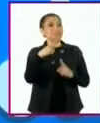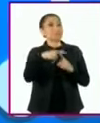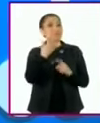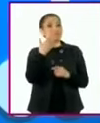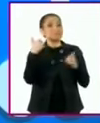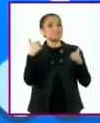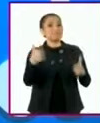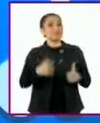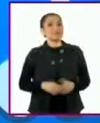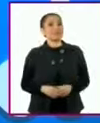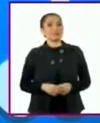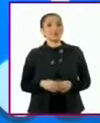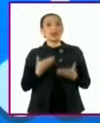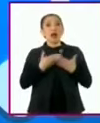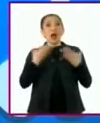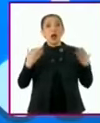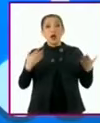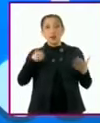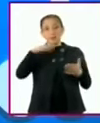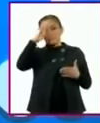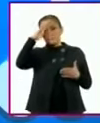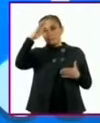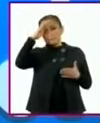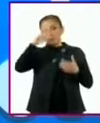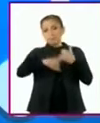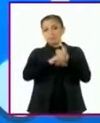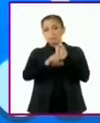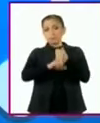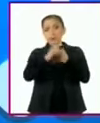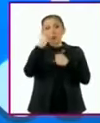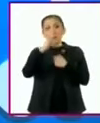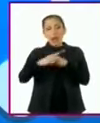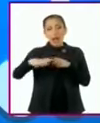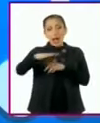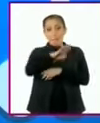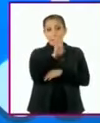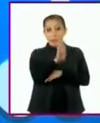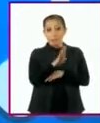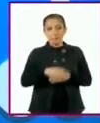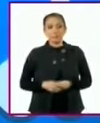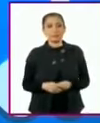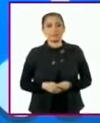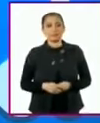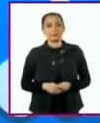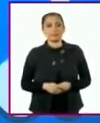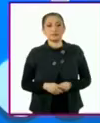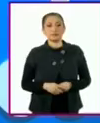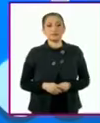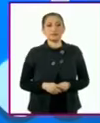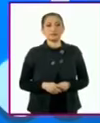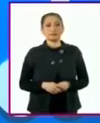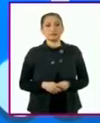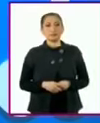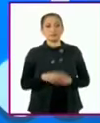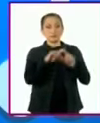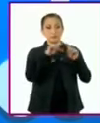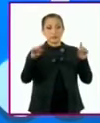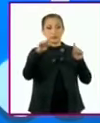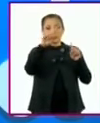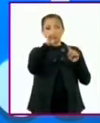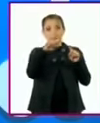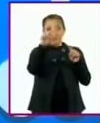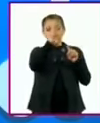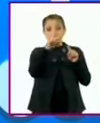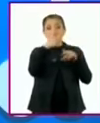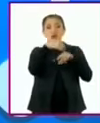superado. Ahora planteemos el problema para la condición B. Que el cociente de la división sea un